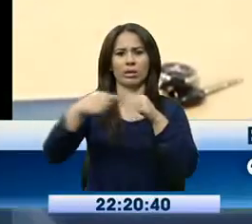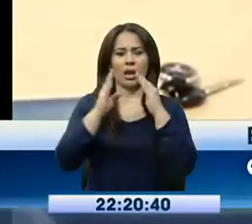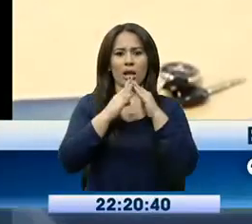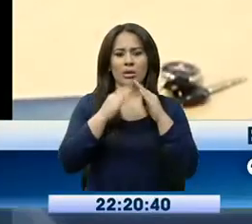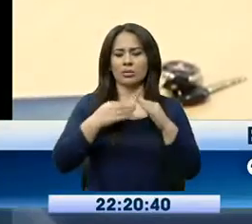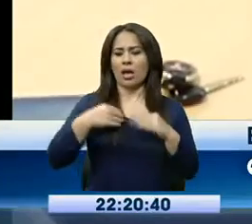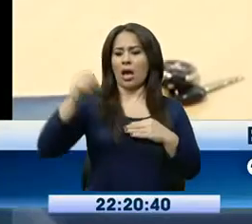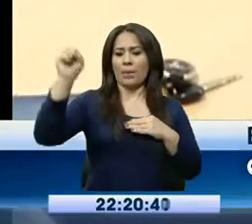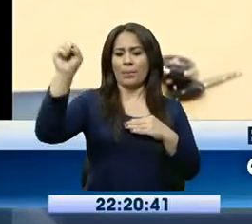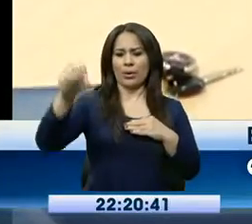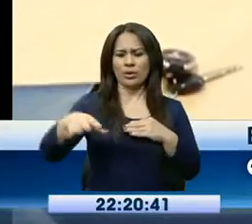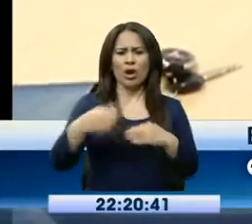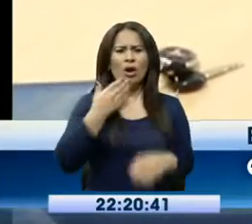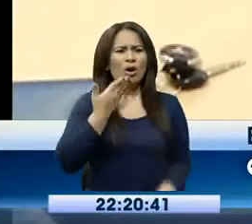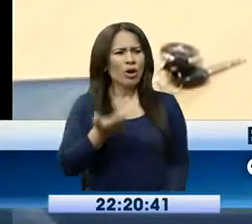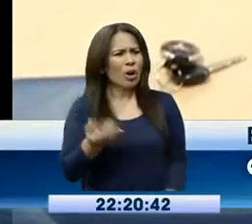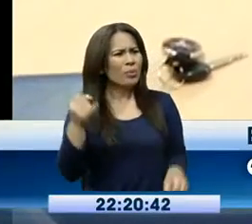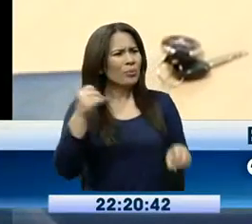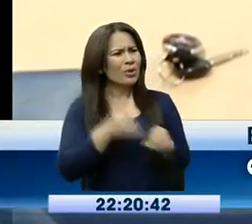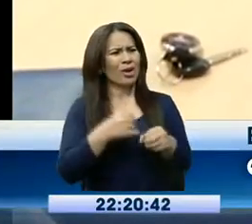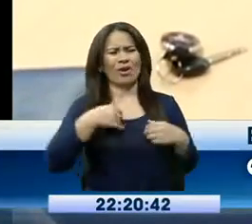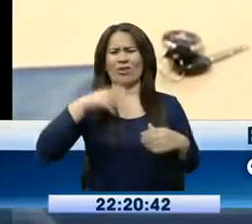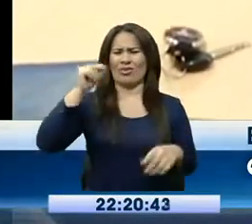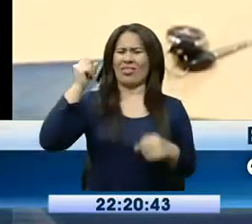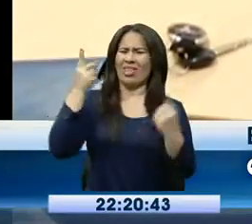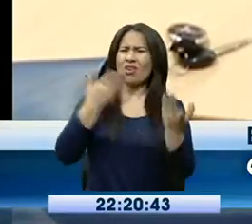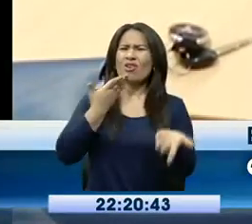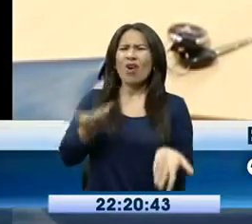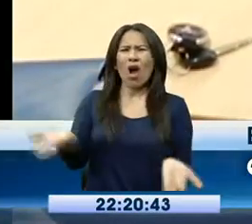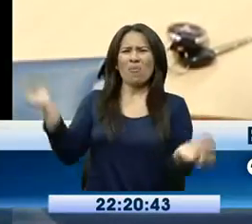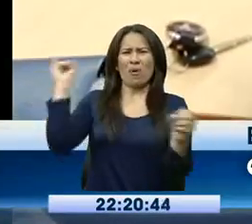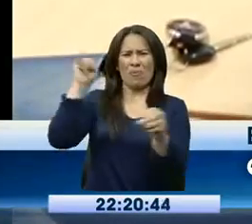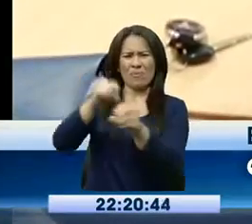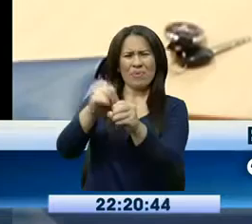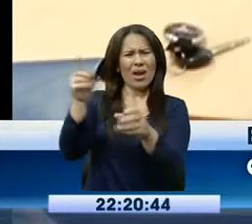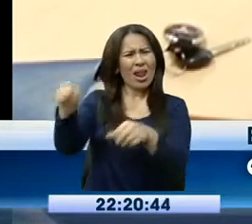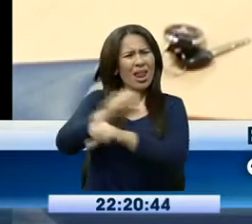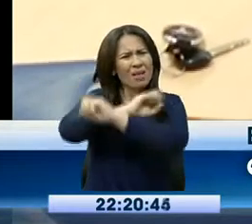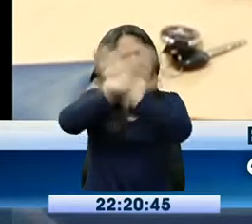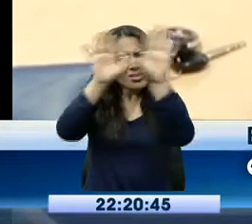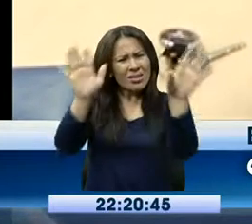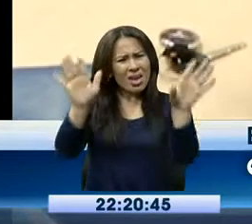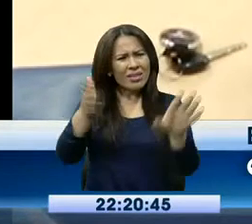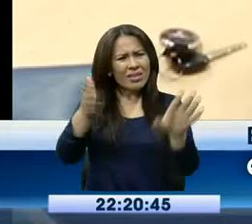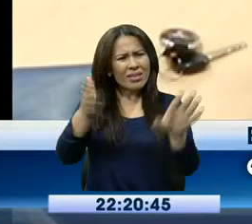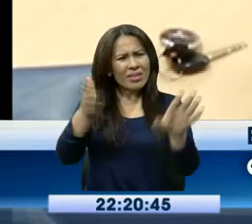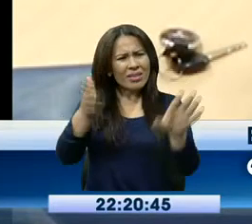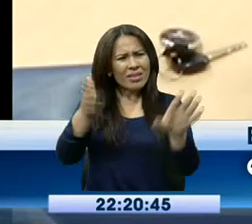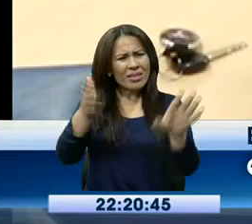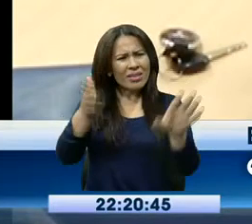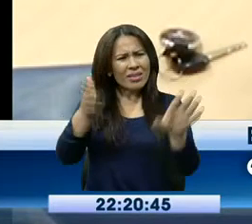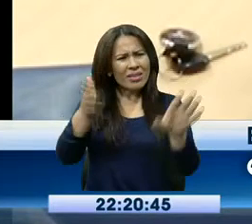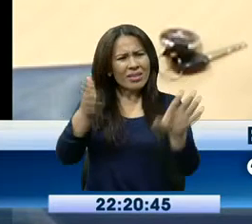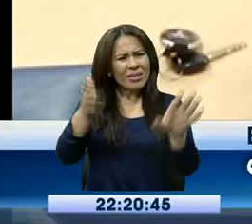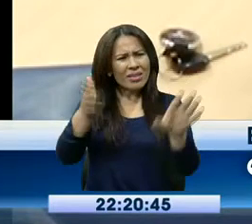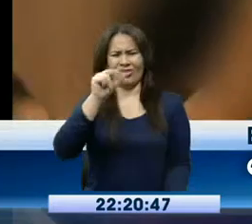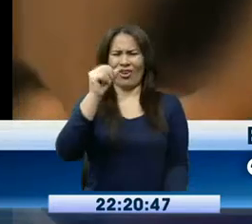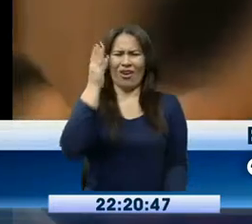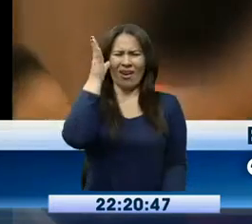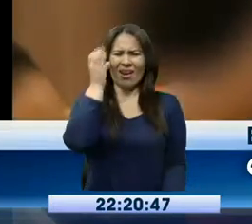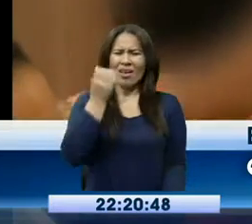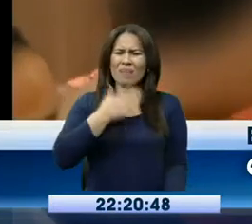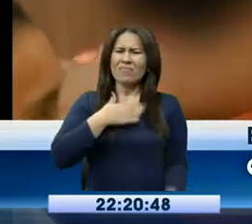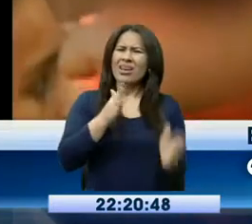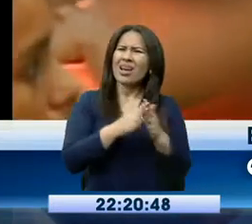dice, ¿cómo que te violaron? No nos cabía en la cabeza que lo vayan a violar en la mañana en el sector. Entonces yo decía, imposible, en mi